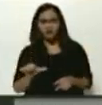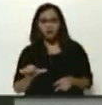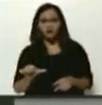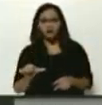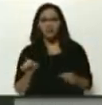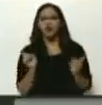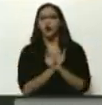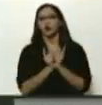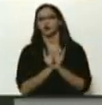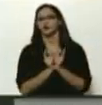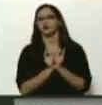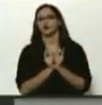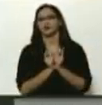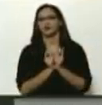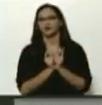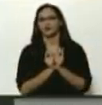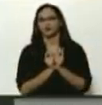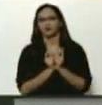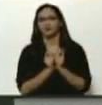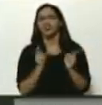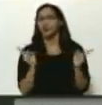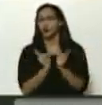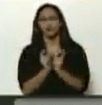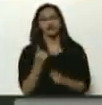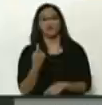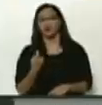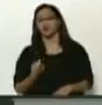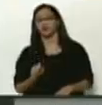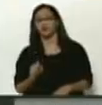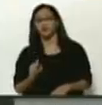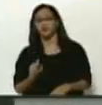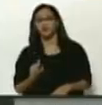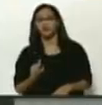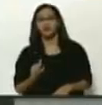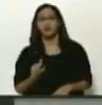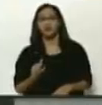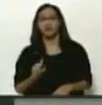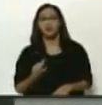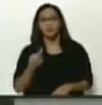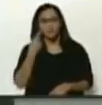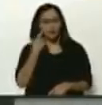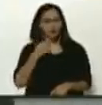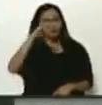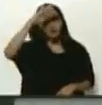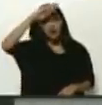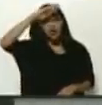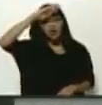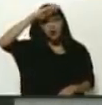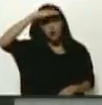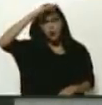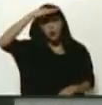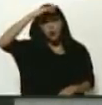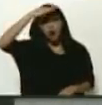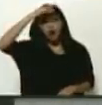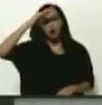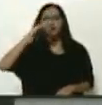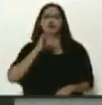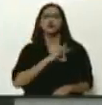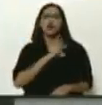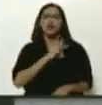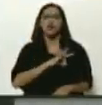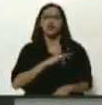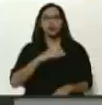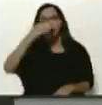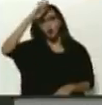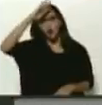queda corto. Se queda corto. Miren, en Cuba, Cuba socialista, Cuba de